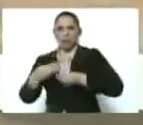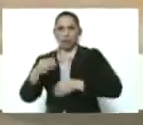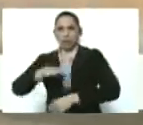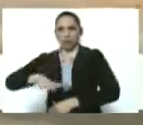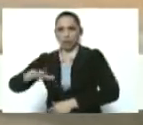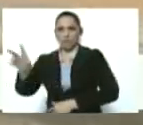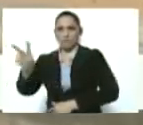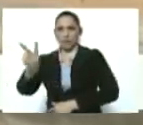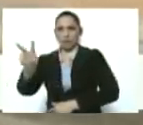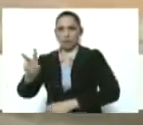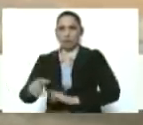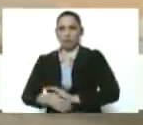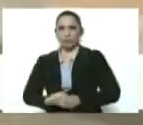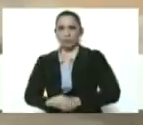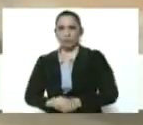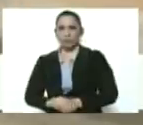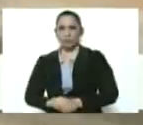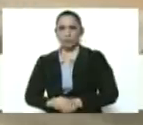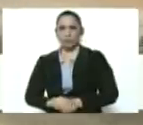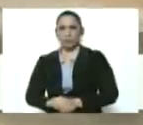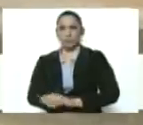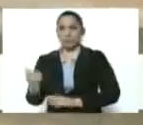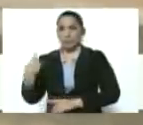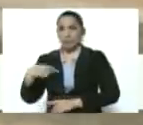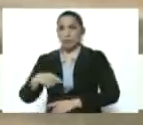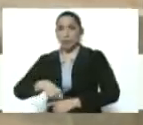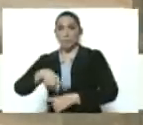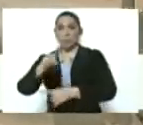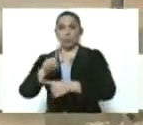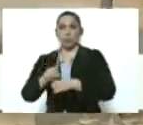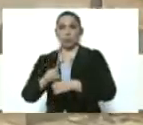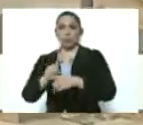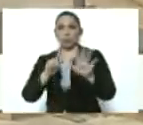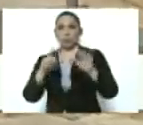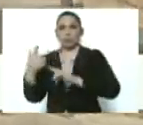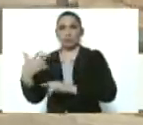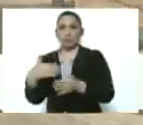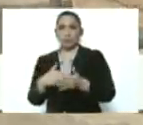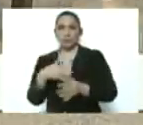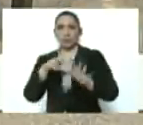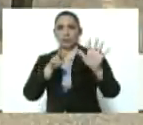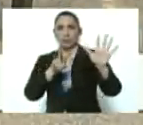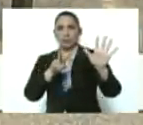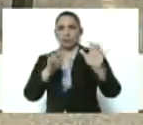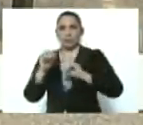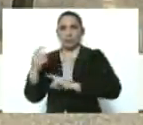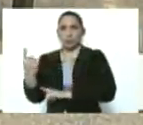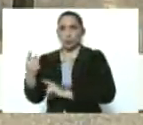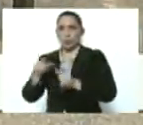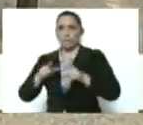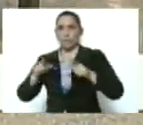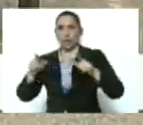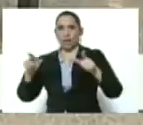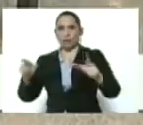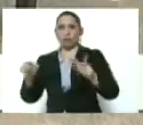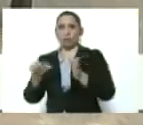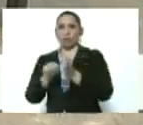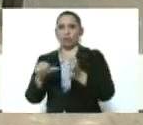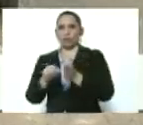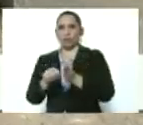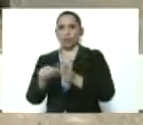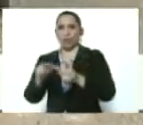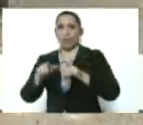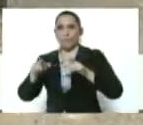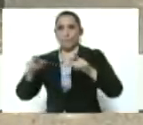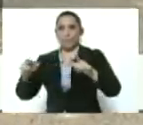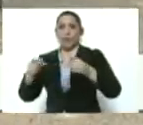todo el territorio nacional donde hemos priorizado 63 mil 701 espacios donde espacios